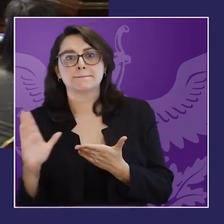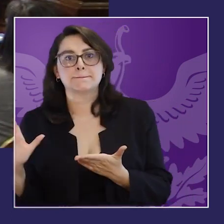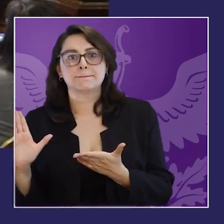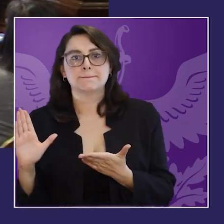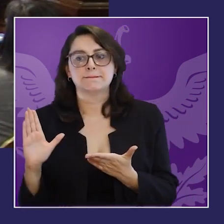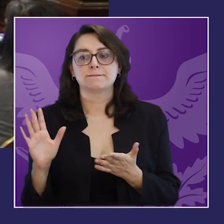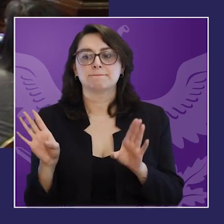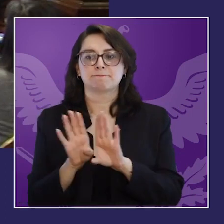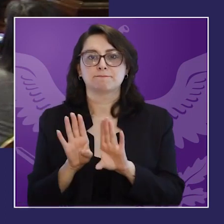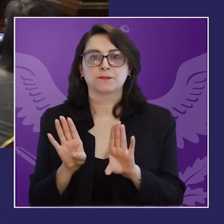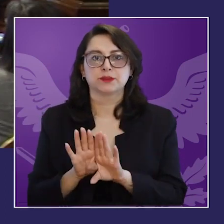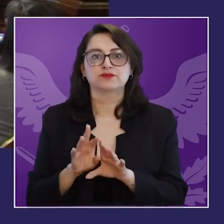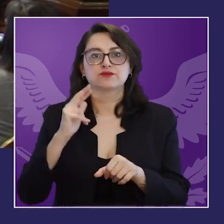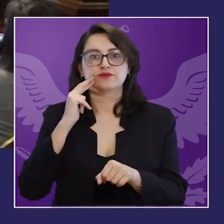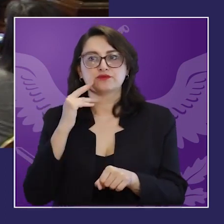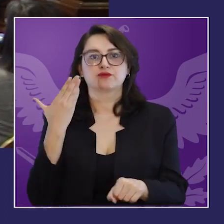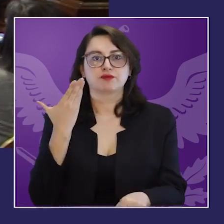hechos. Pero además